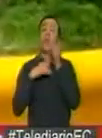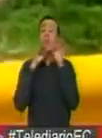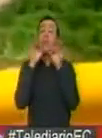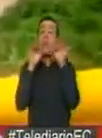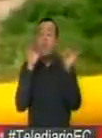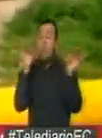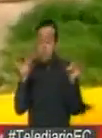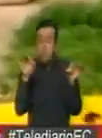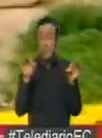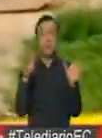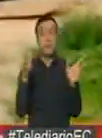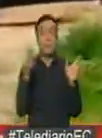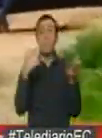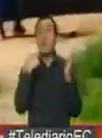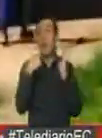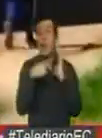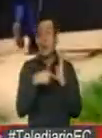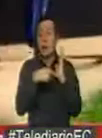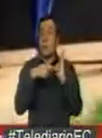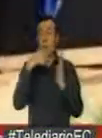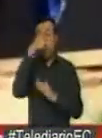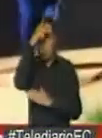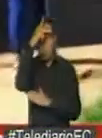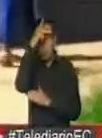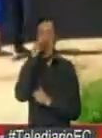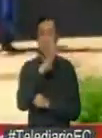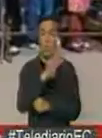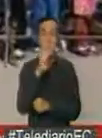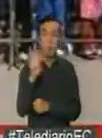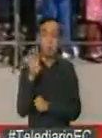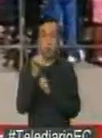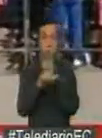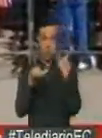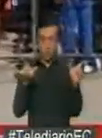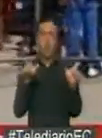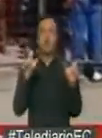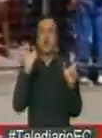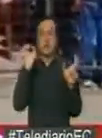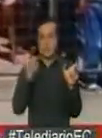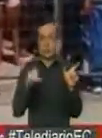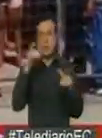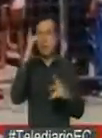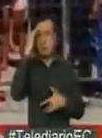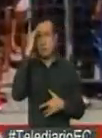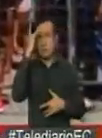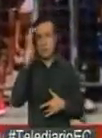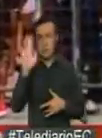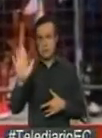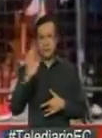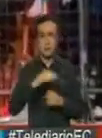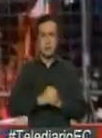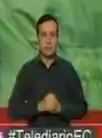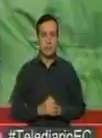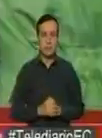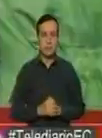el vecino país del Perú se registran 44 casos confirmados. Maritza Castillo, Medios Públicos.